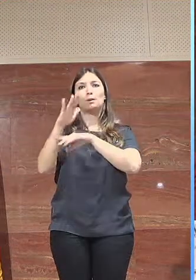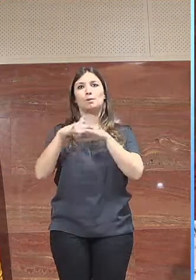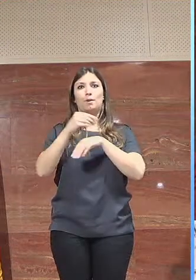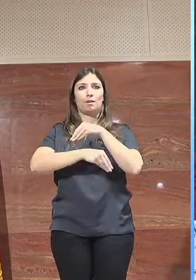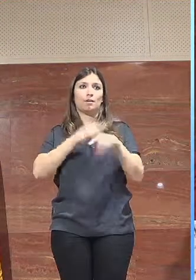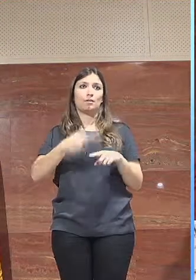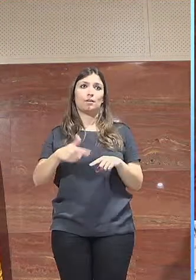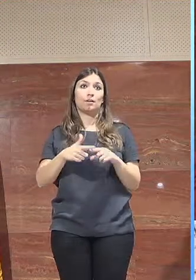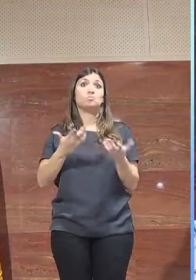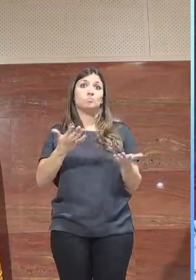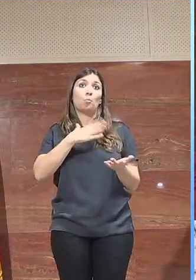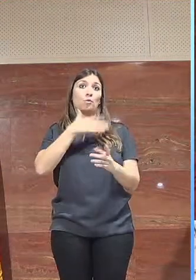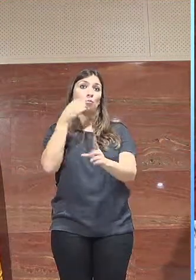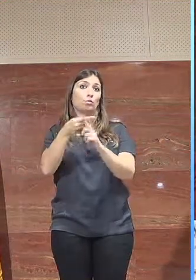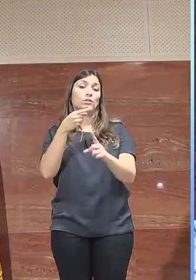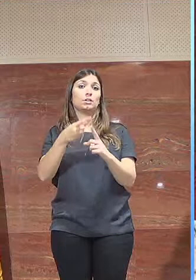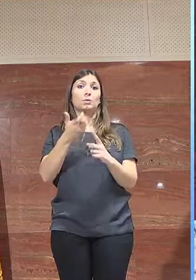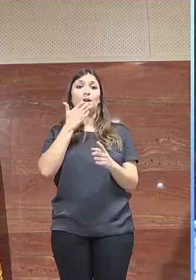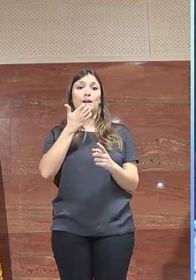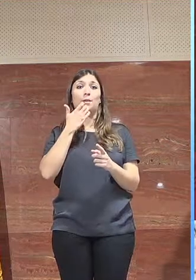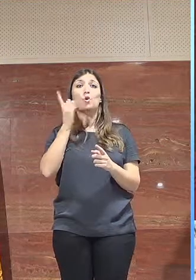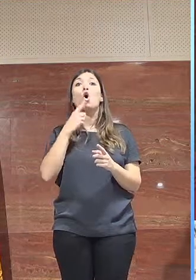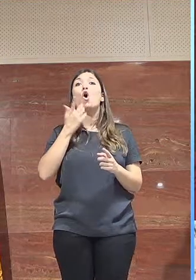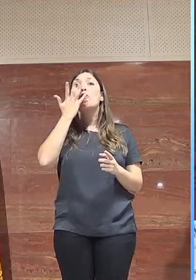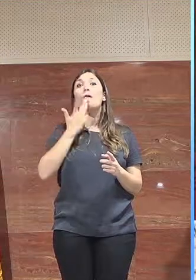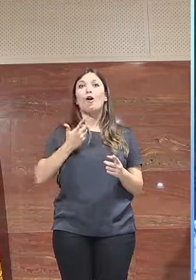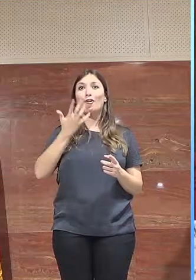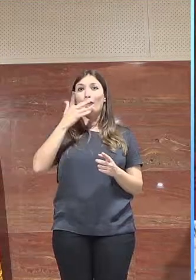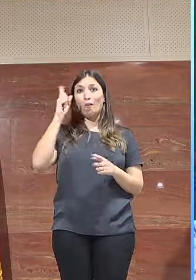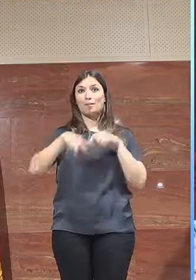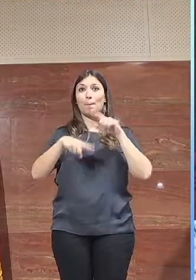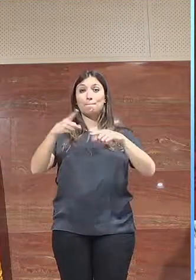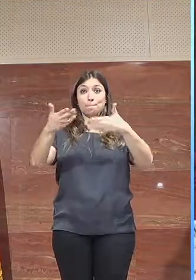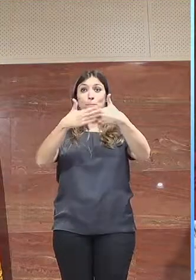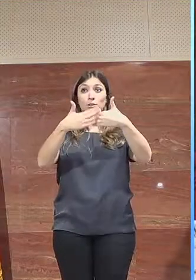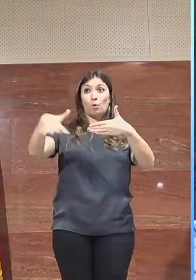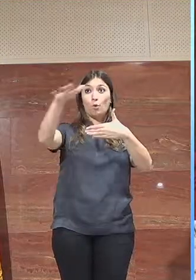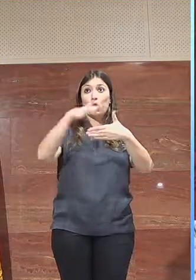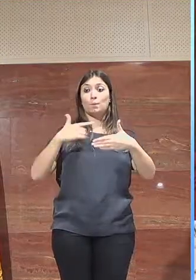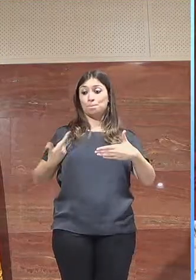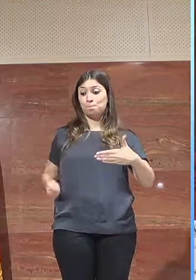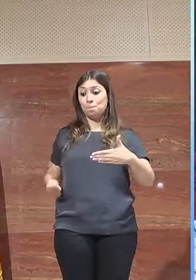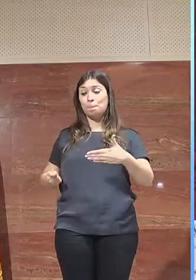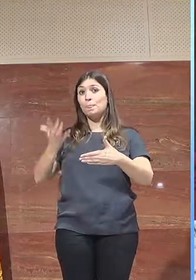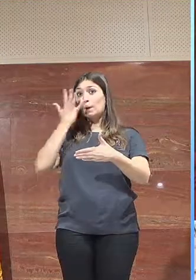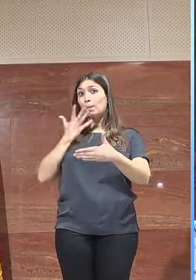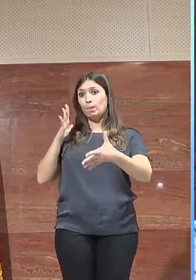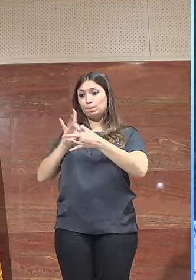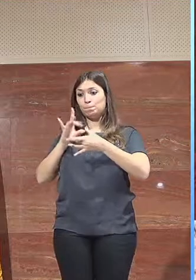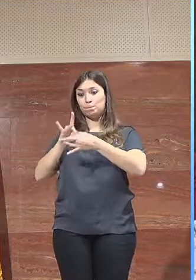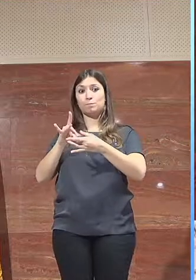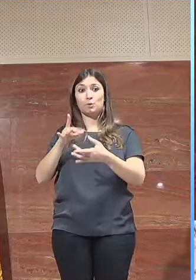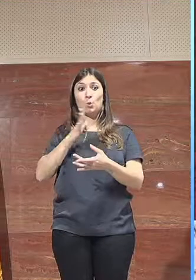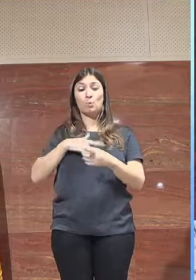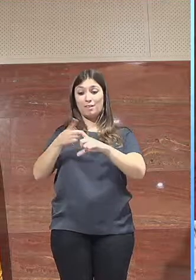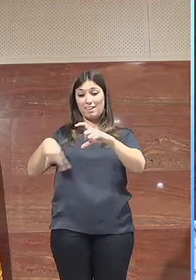interesantes. En este caso podría ser por la utilización de códigos de colores, ¿no? Llaves de colores con la embocadura de las cerraduras también de un